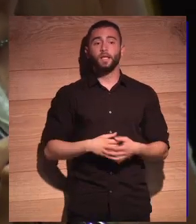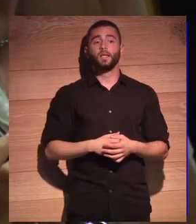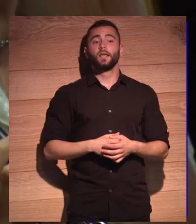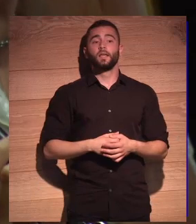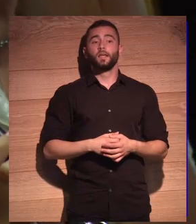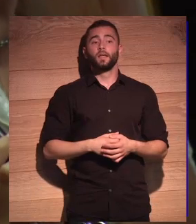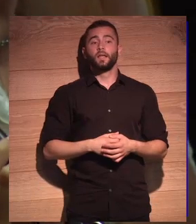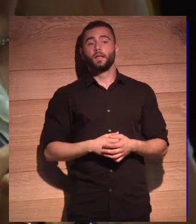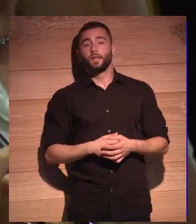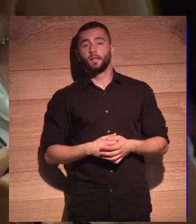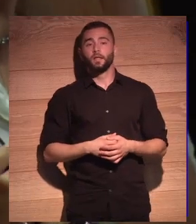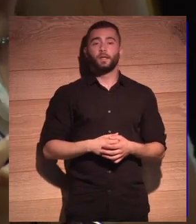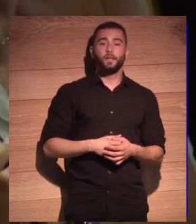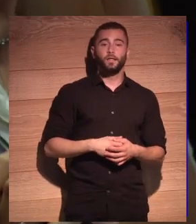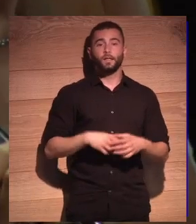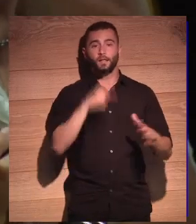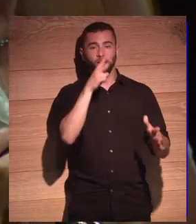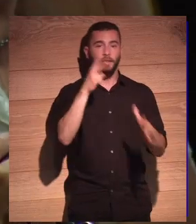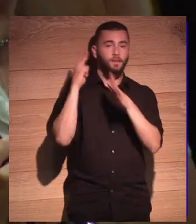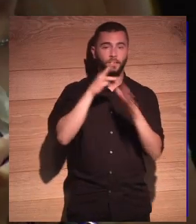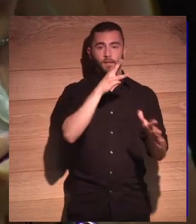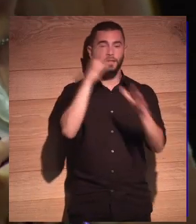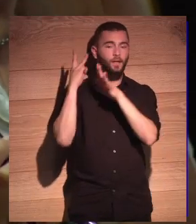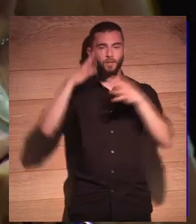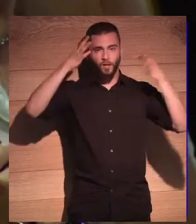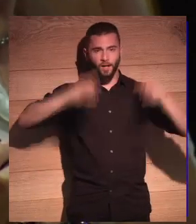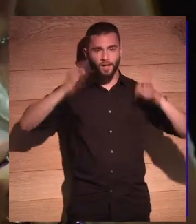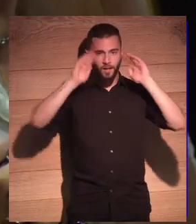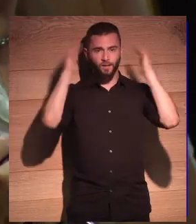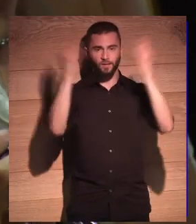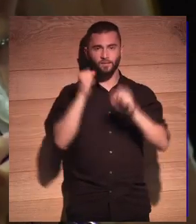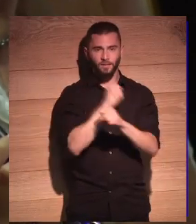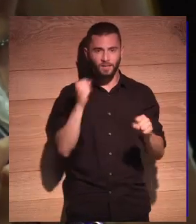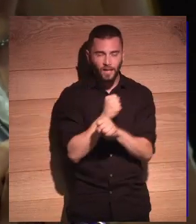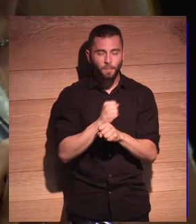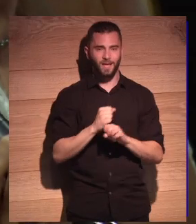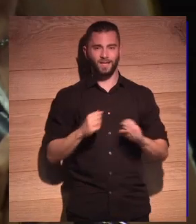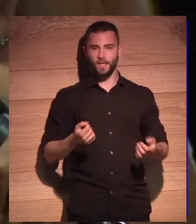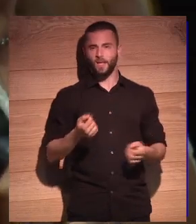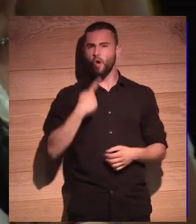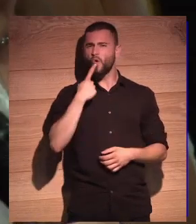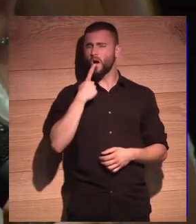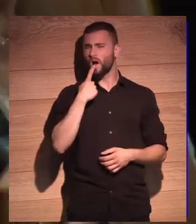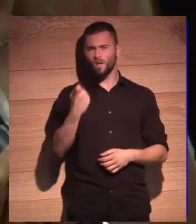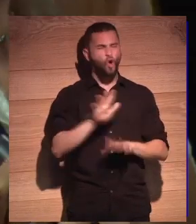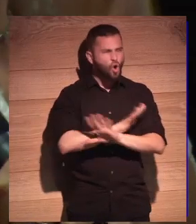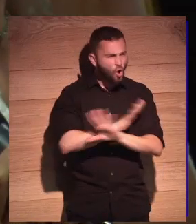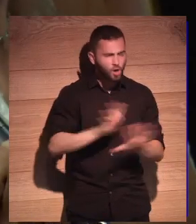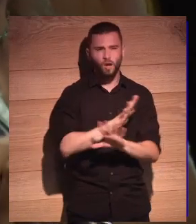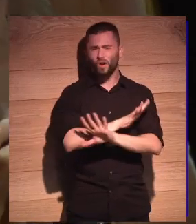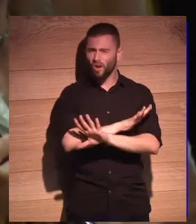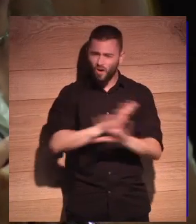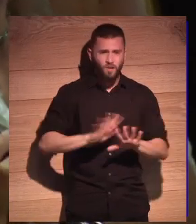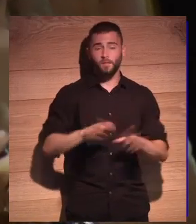hace unos 7 u 8 años que trabaja con realidad aumentada, virtual, no sé qué, y le cuesta horrores, pero horrores, que